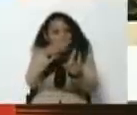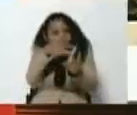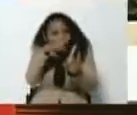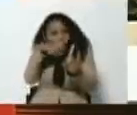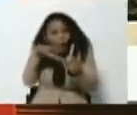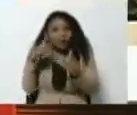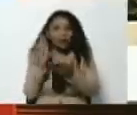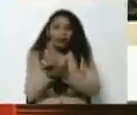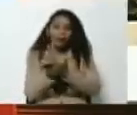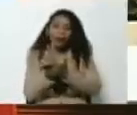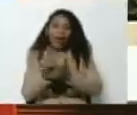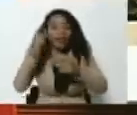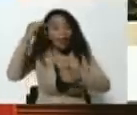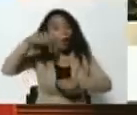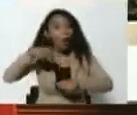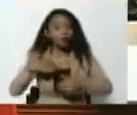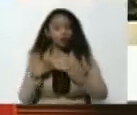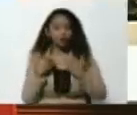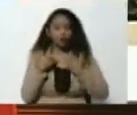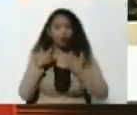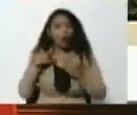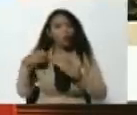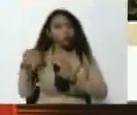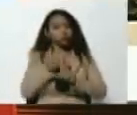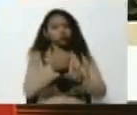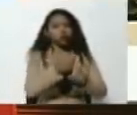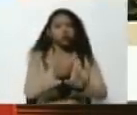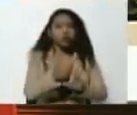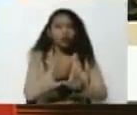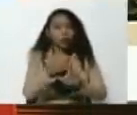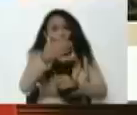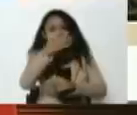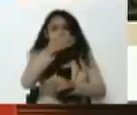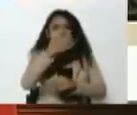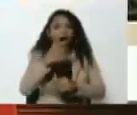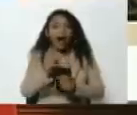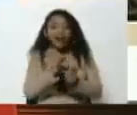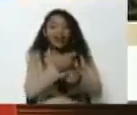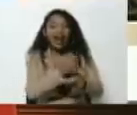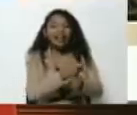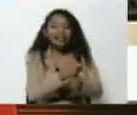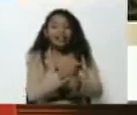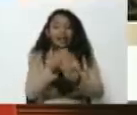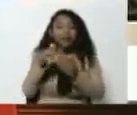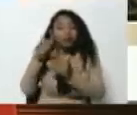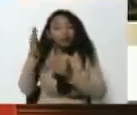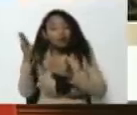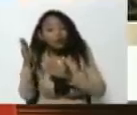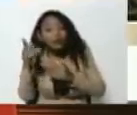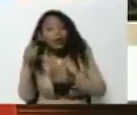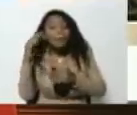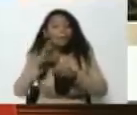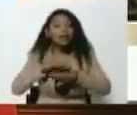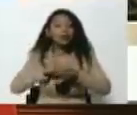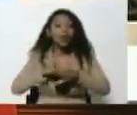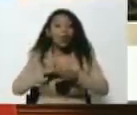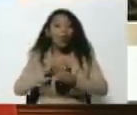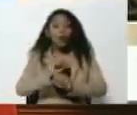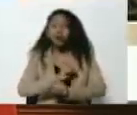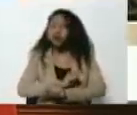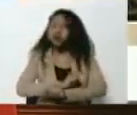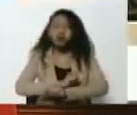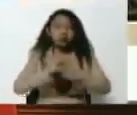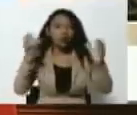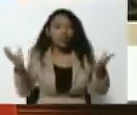hoy sufrimos un ataque terrorista en el gasoducto de Oriente que causó un inmenso